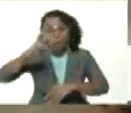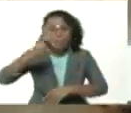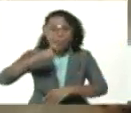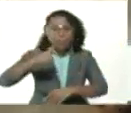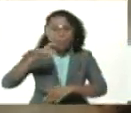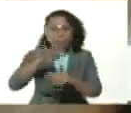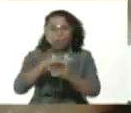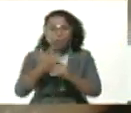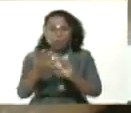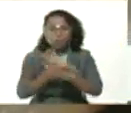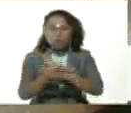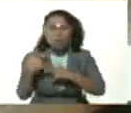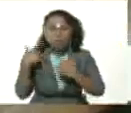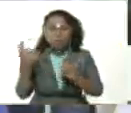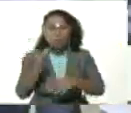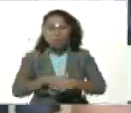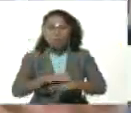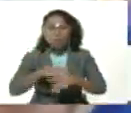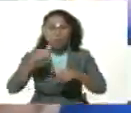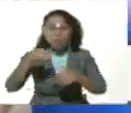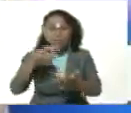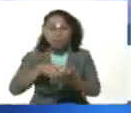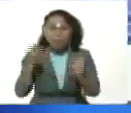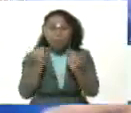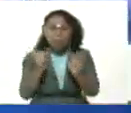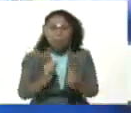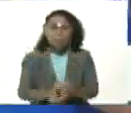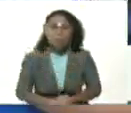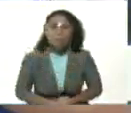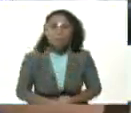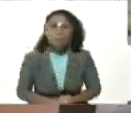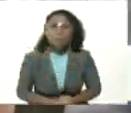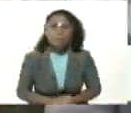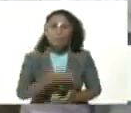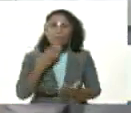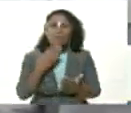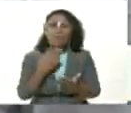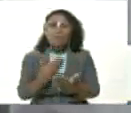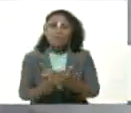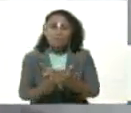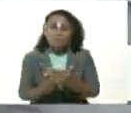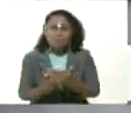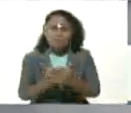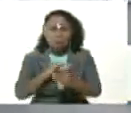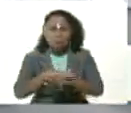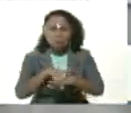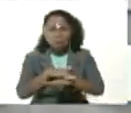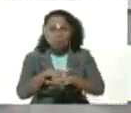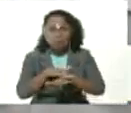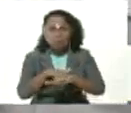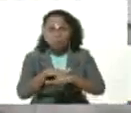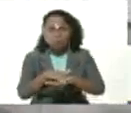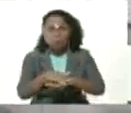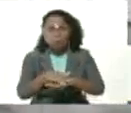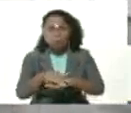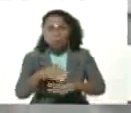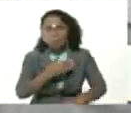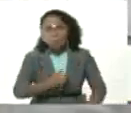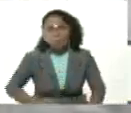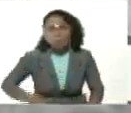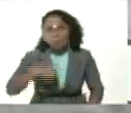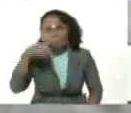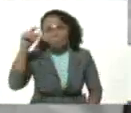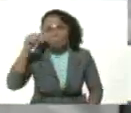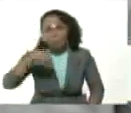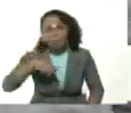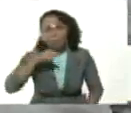situación sobrevenida, bueno, acá en el Estado de Mérida? Gracias, ministro. Gracias a nuestro presidente Nicolás Maduro. Hoy, en nombre